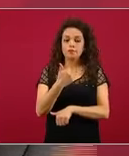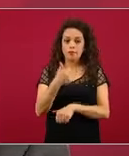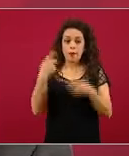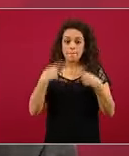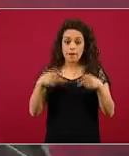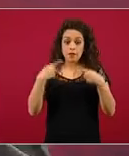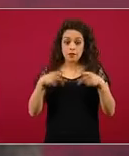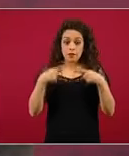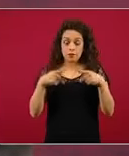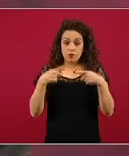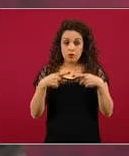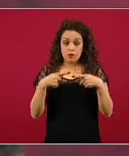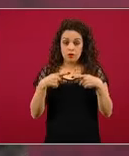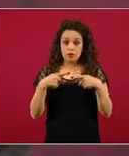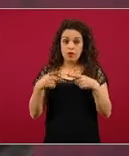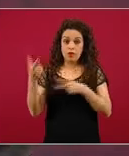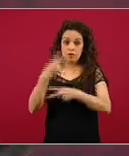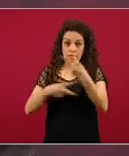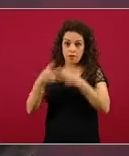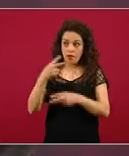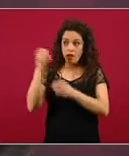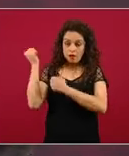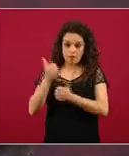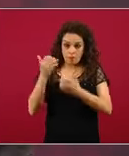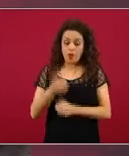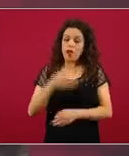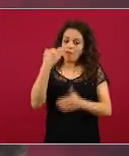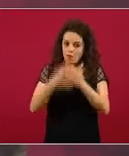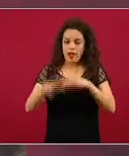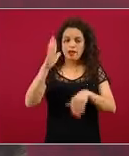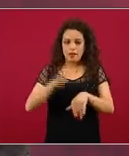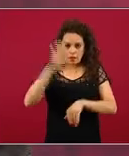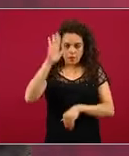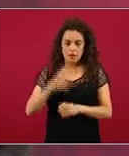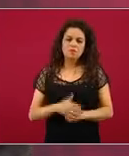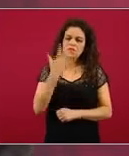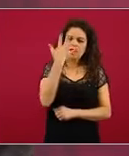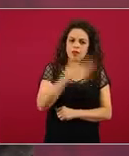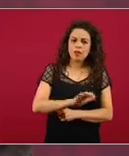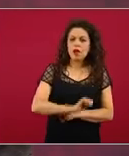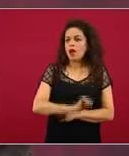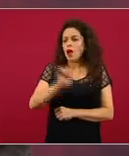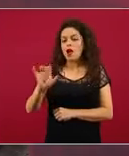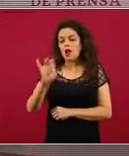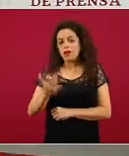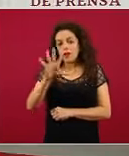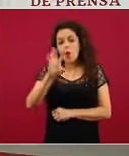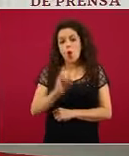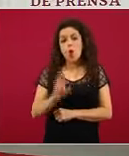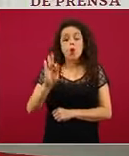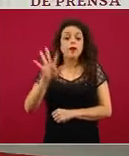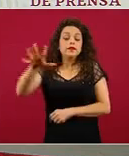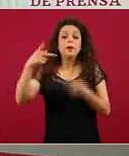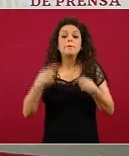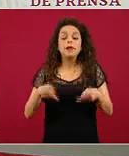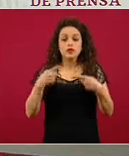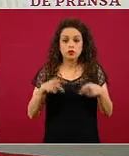no concluye ese periodo de envío, son en números que van desde 10 hasta 35 o 45